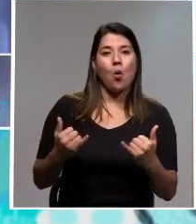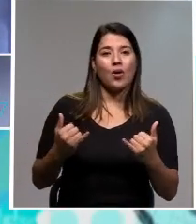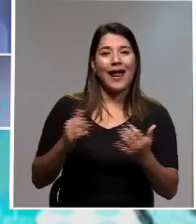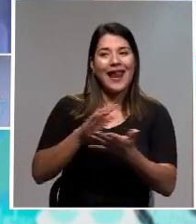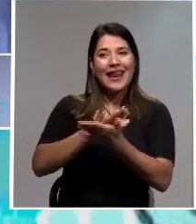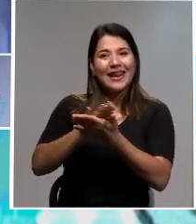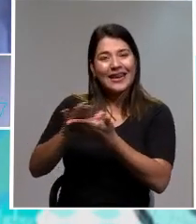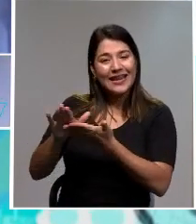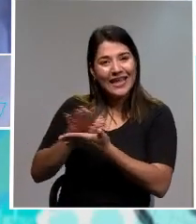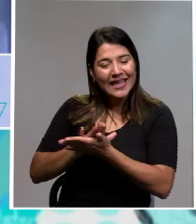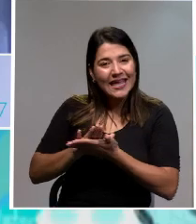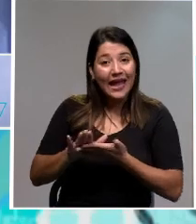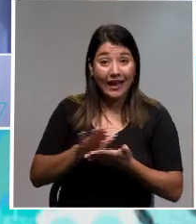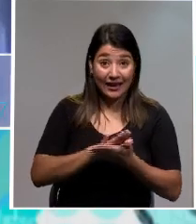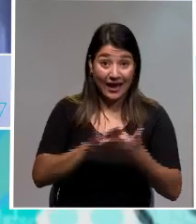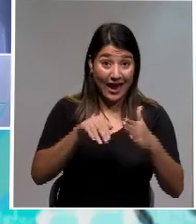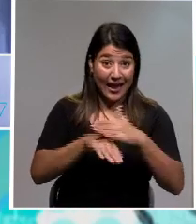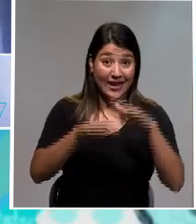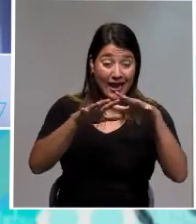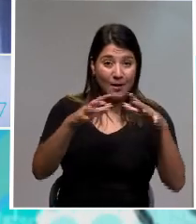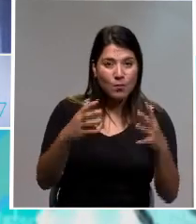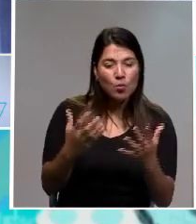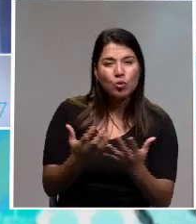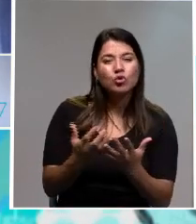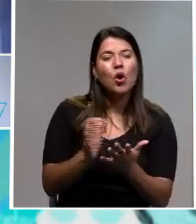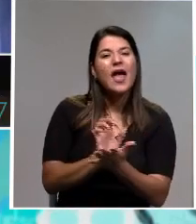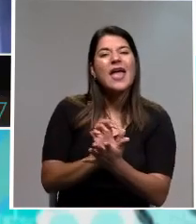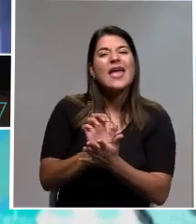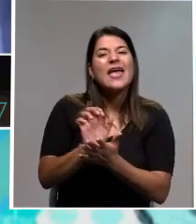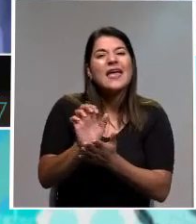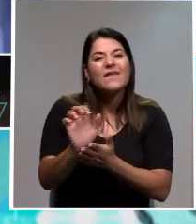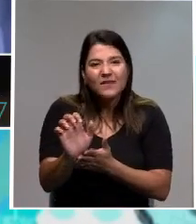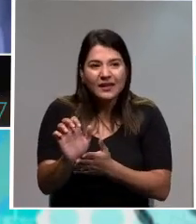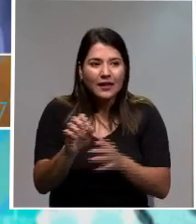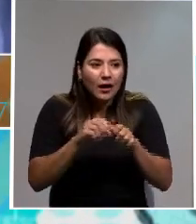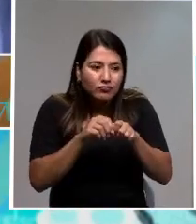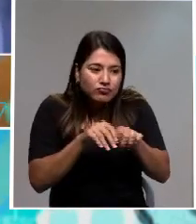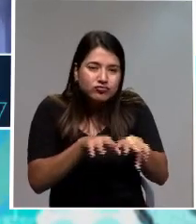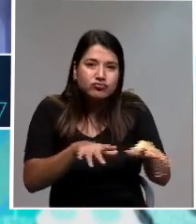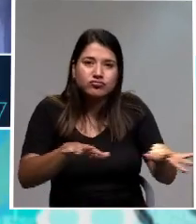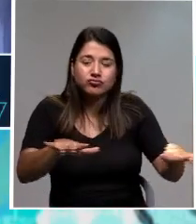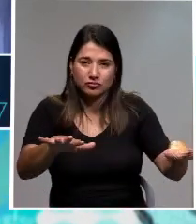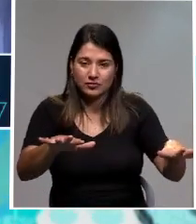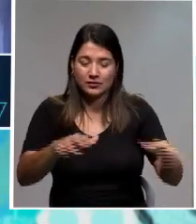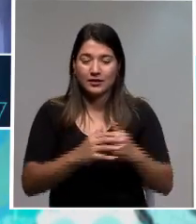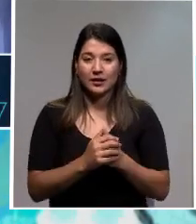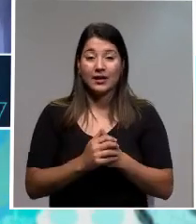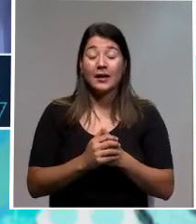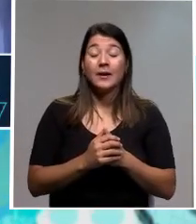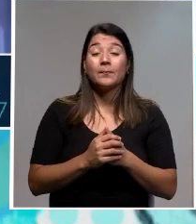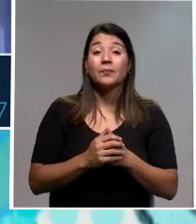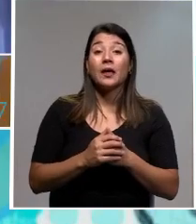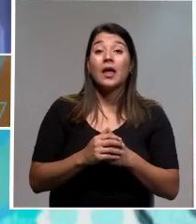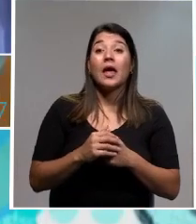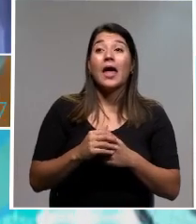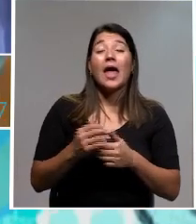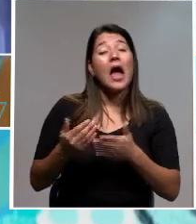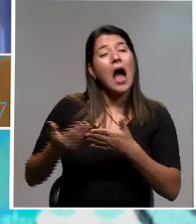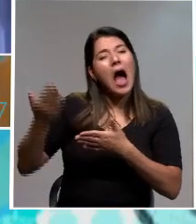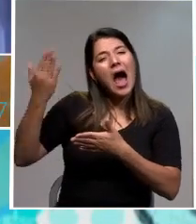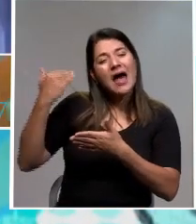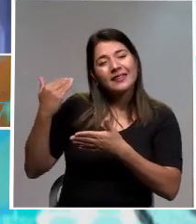evitan la transmisión hacia grupos de población más grandes. En ese caso en particular, en la Edad Media